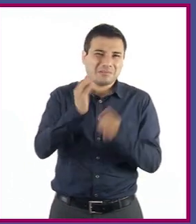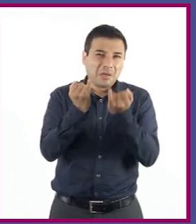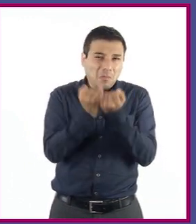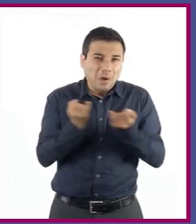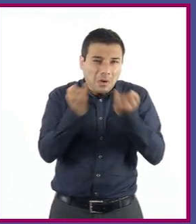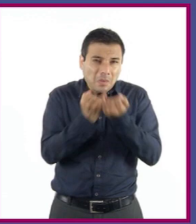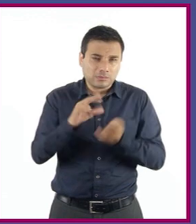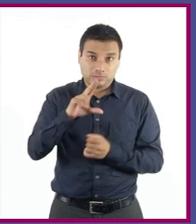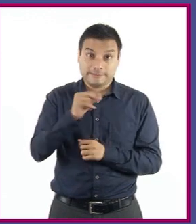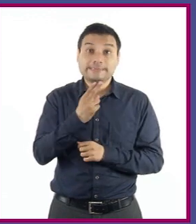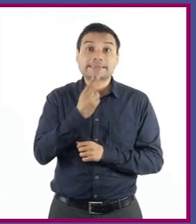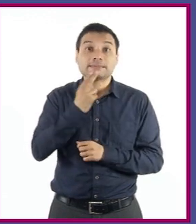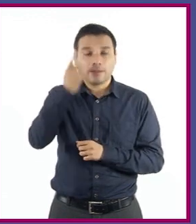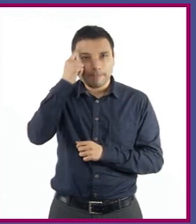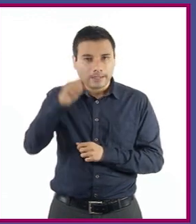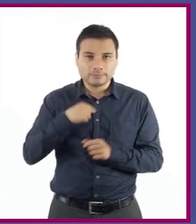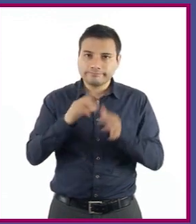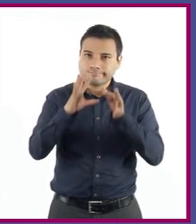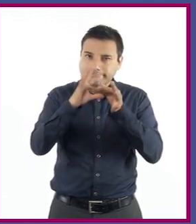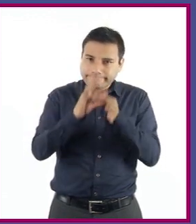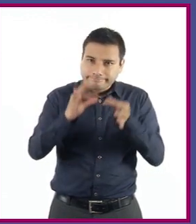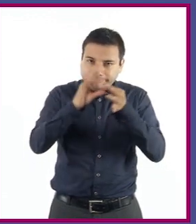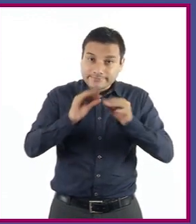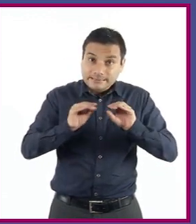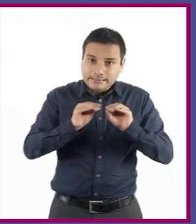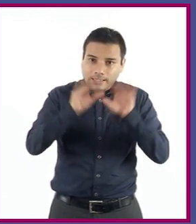para expresar el mensaje correctamente.